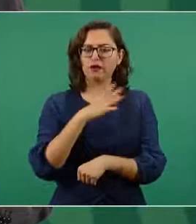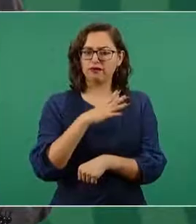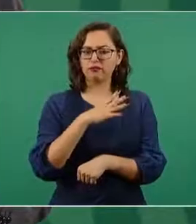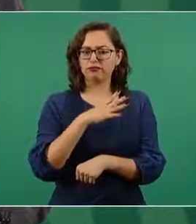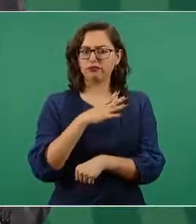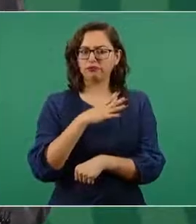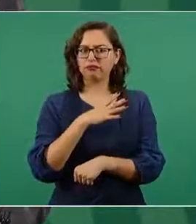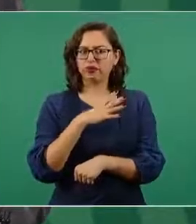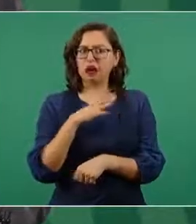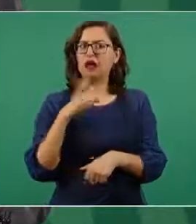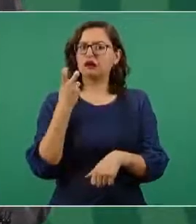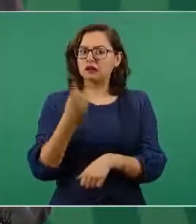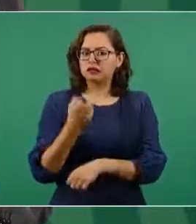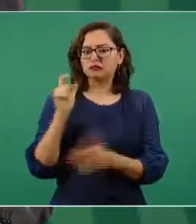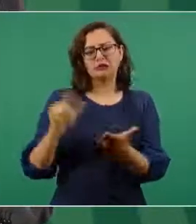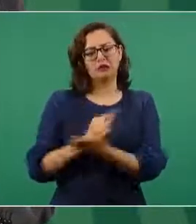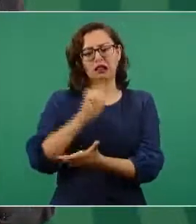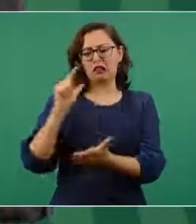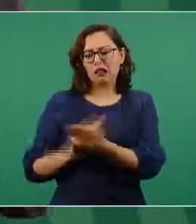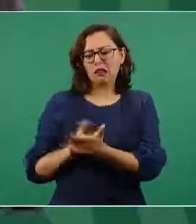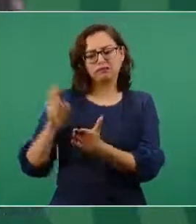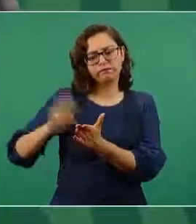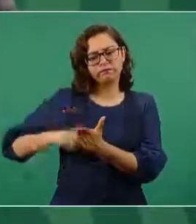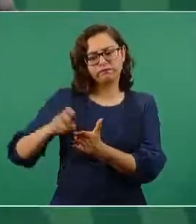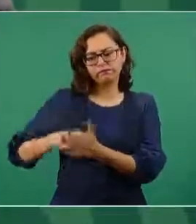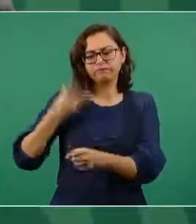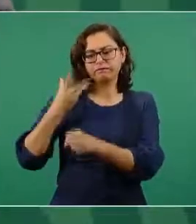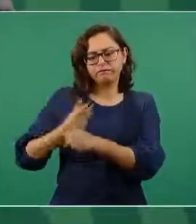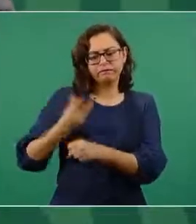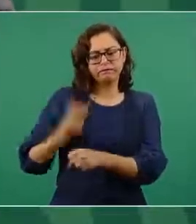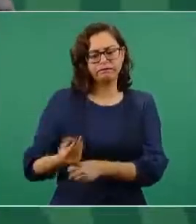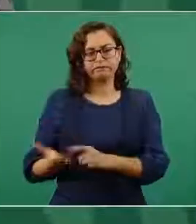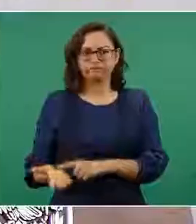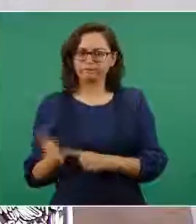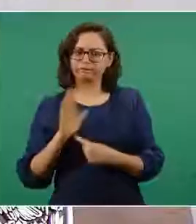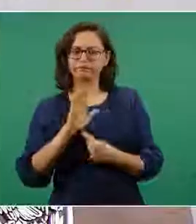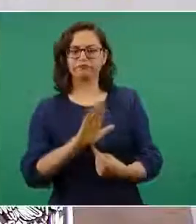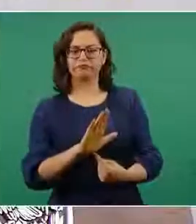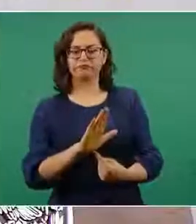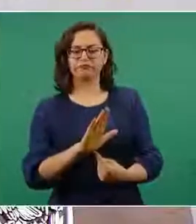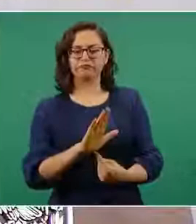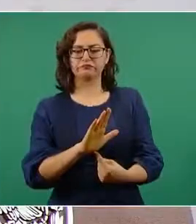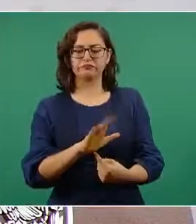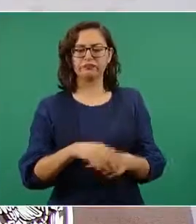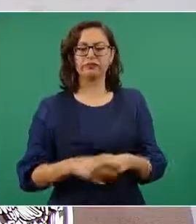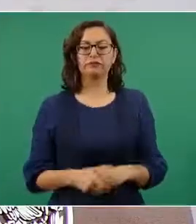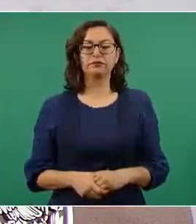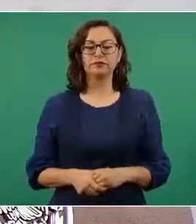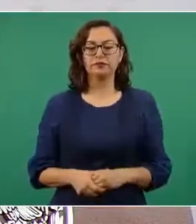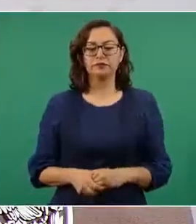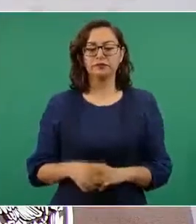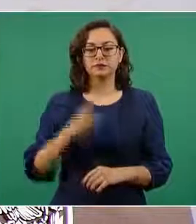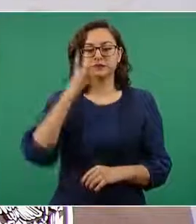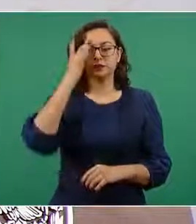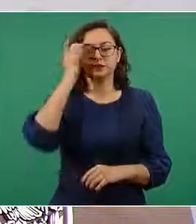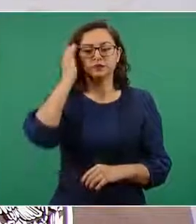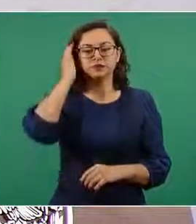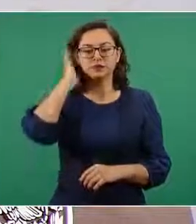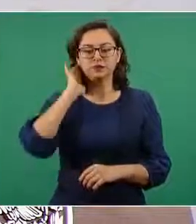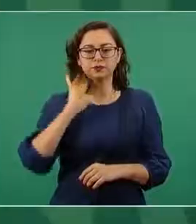de los posibles daños que ocasiona el glifosato.